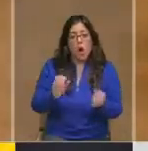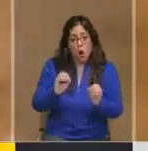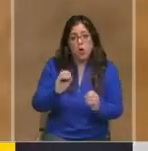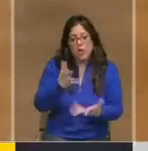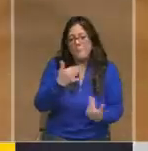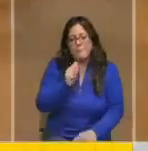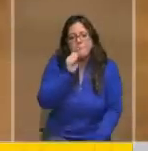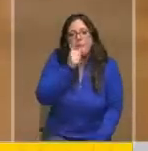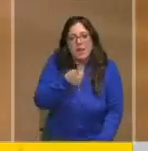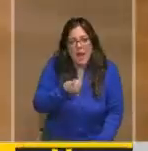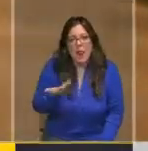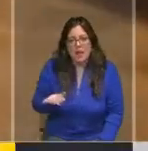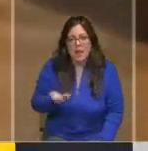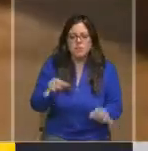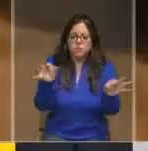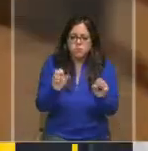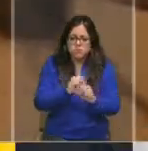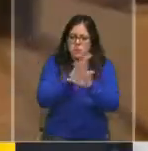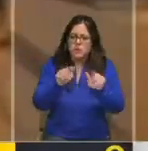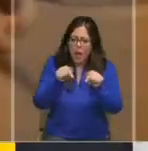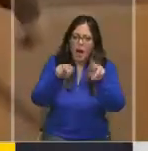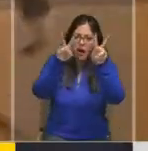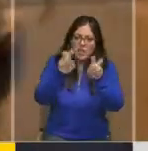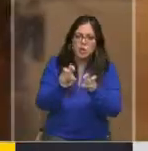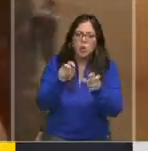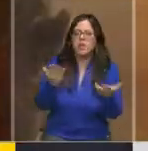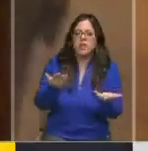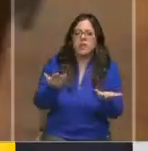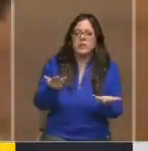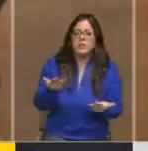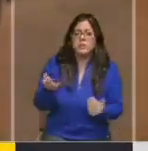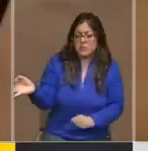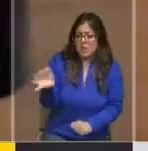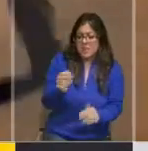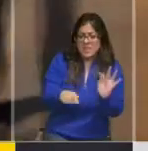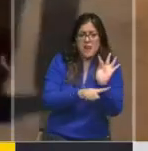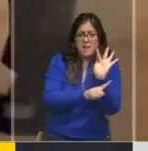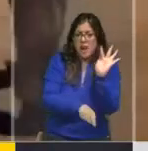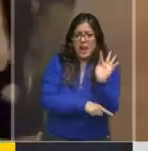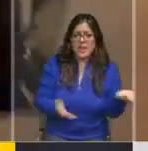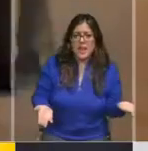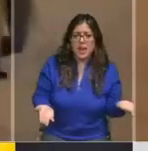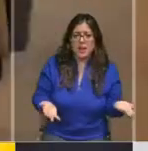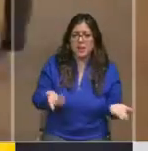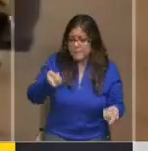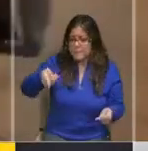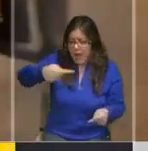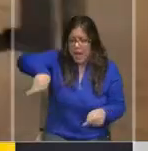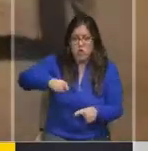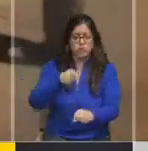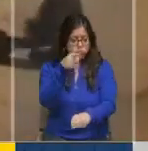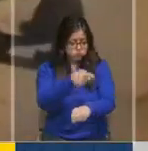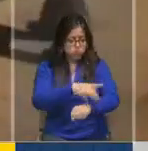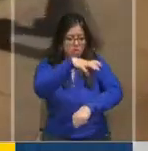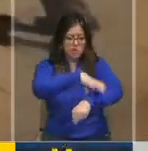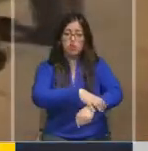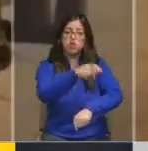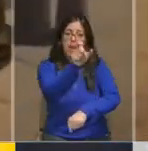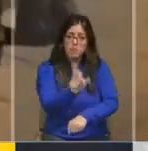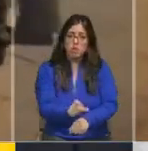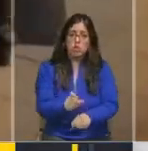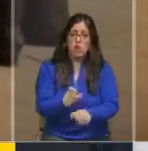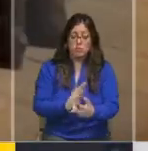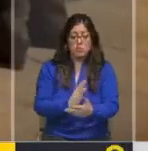mañana, para esclarecer esta situación y qué es lo que dice la fiscalía, el Ministerio Público, porque ellos ordenaron la detención de esta persona.